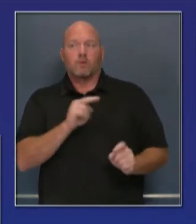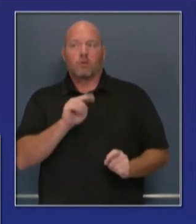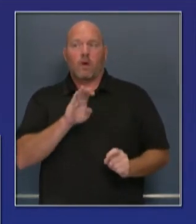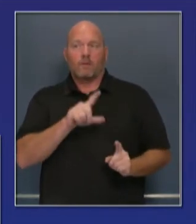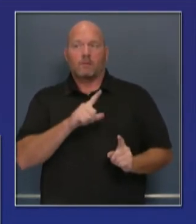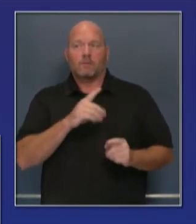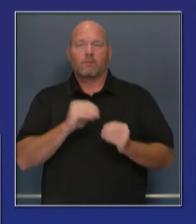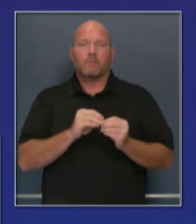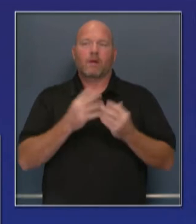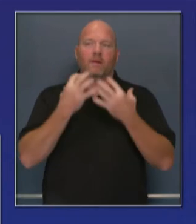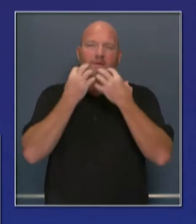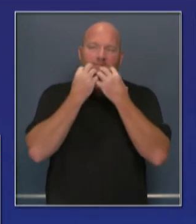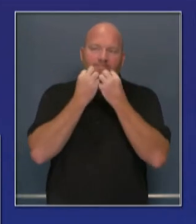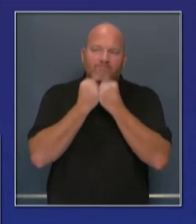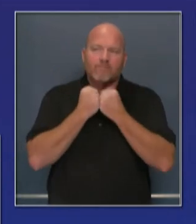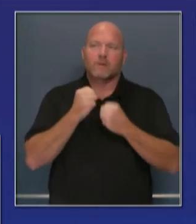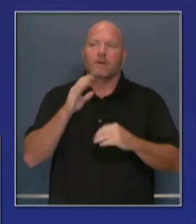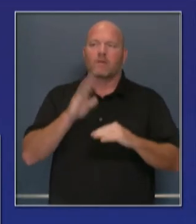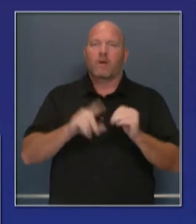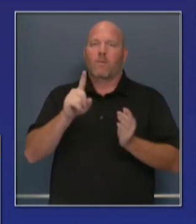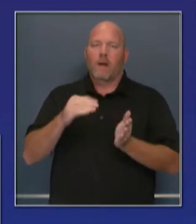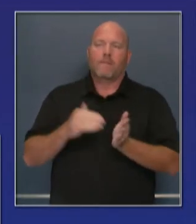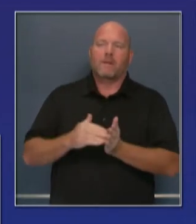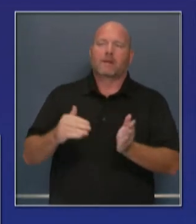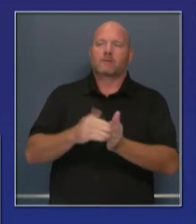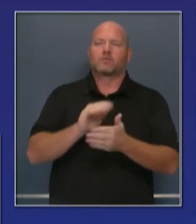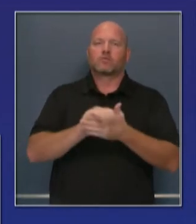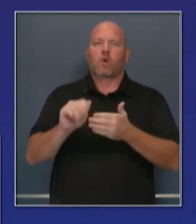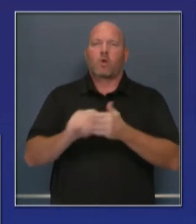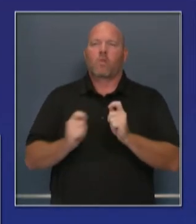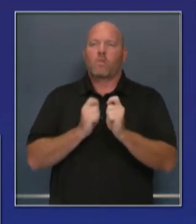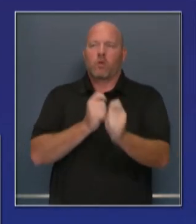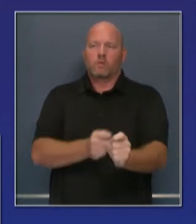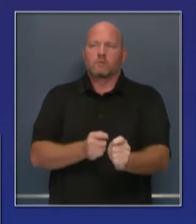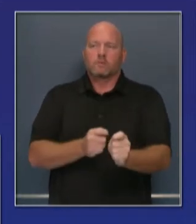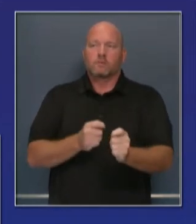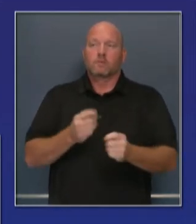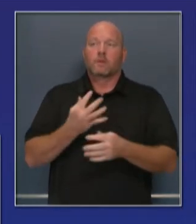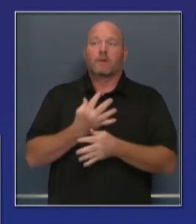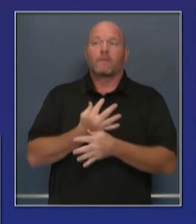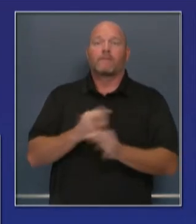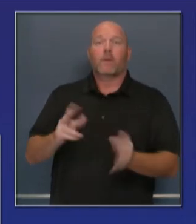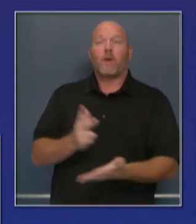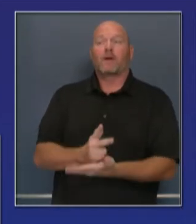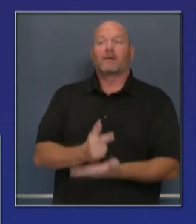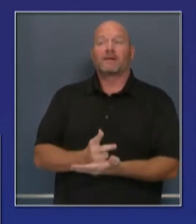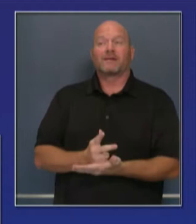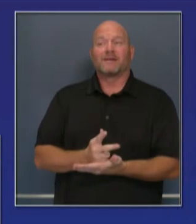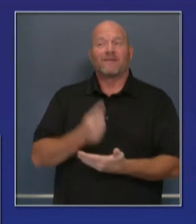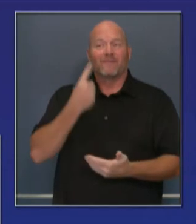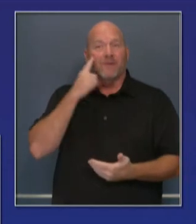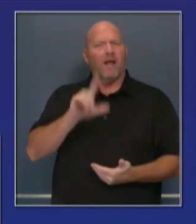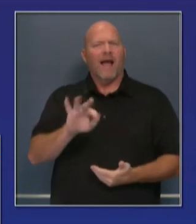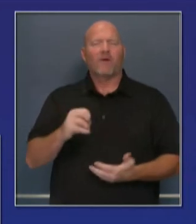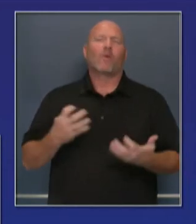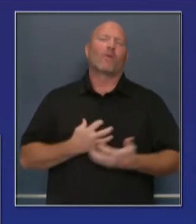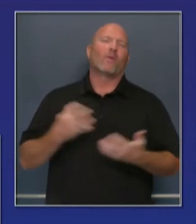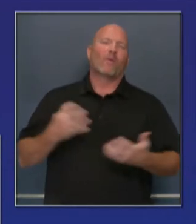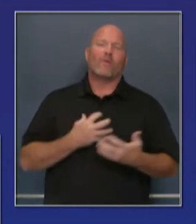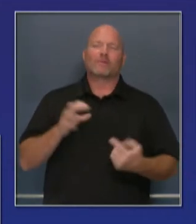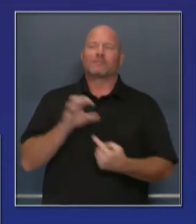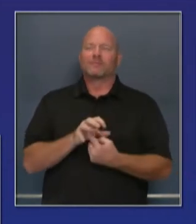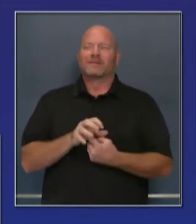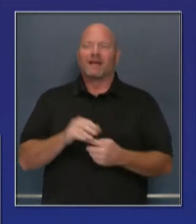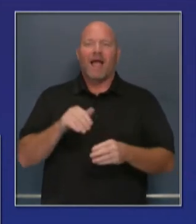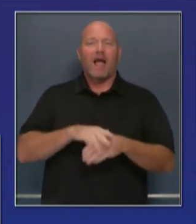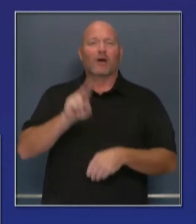algo tal vez más valioso que el premio de $1,000,000. Llegó con un espacio de estacionamiento gratuito por el resto de